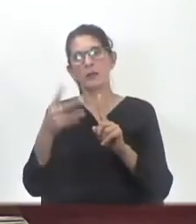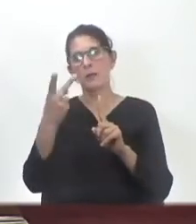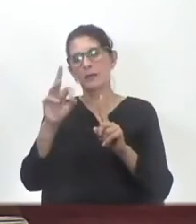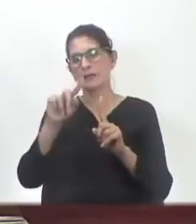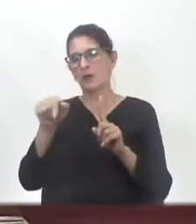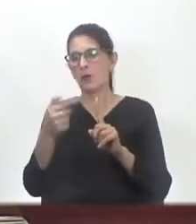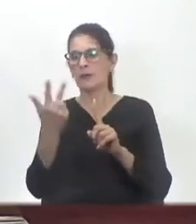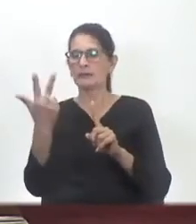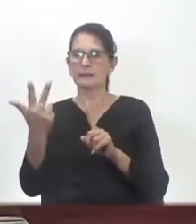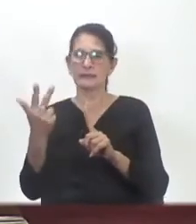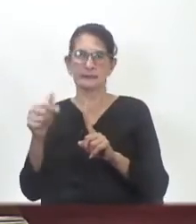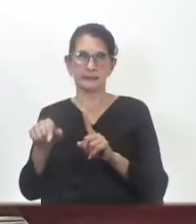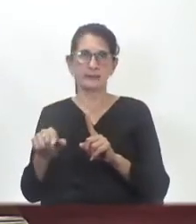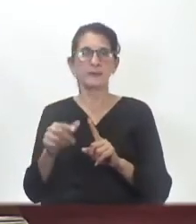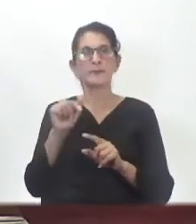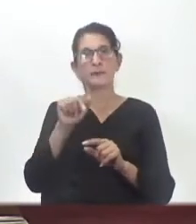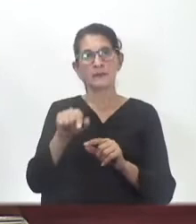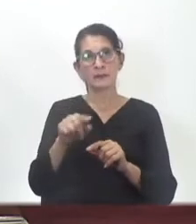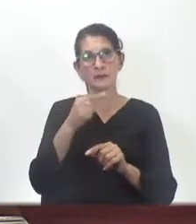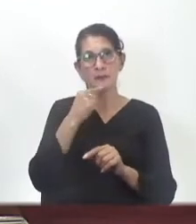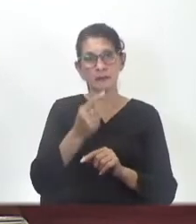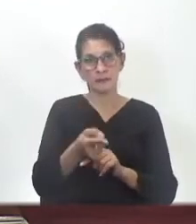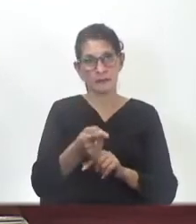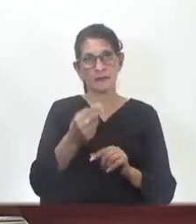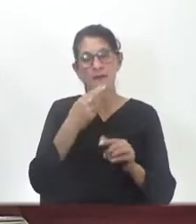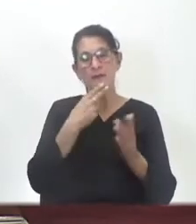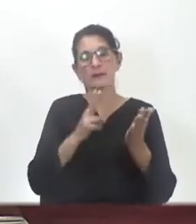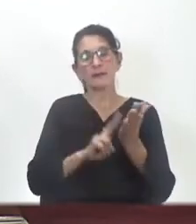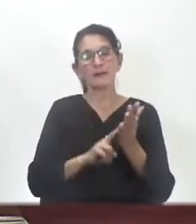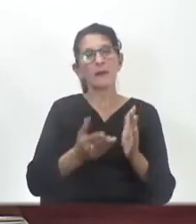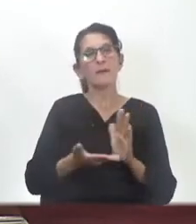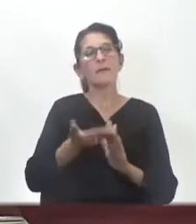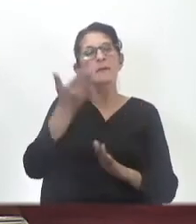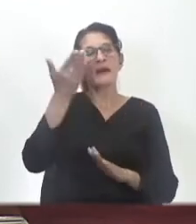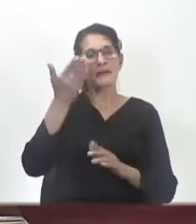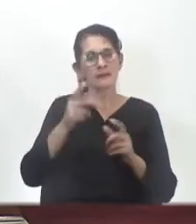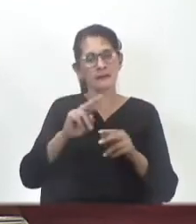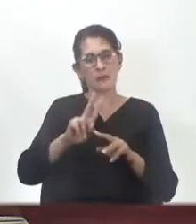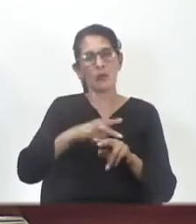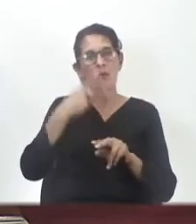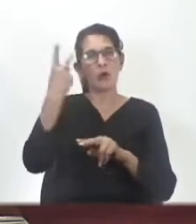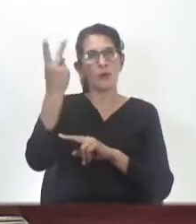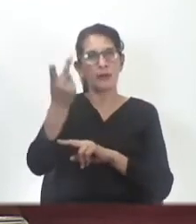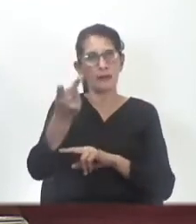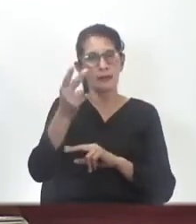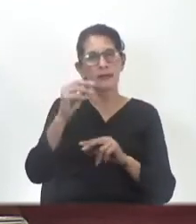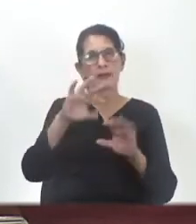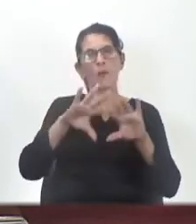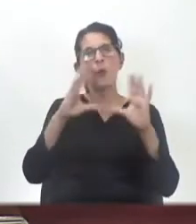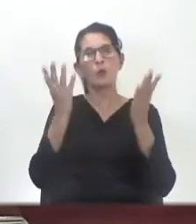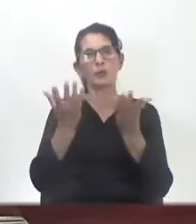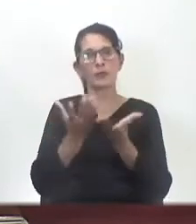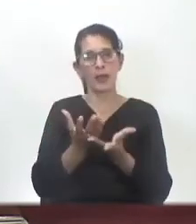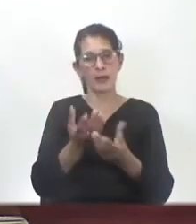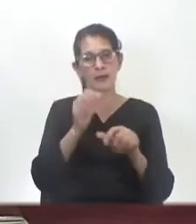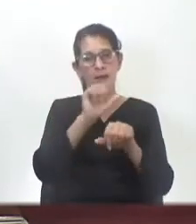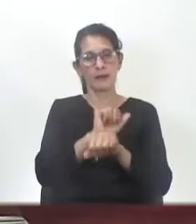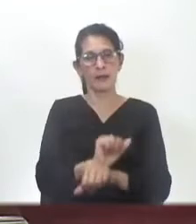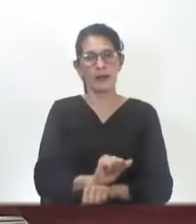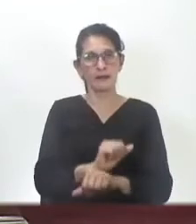20,3 respectivamente. Cabe señalar que Uruguay tiene una de las tasas de suicidio que duplica el promedio mundial. En el sistema